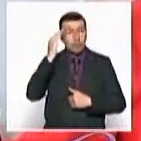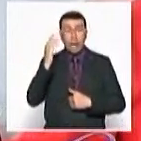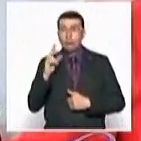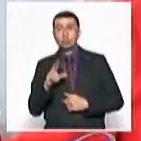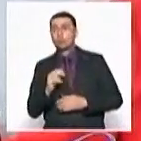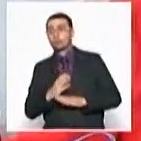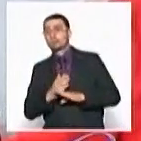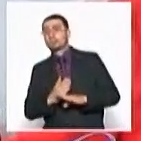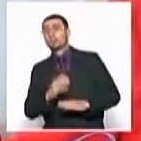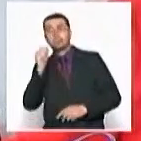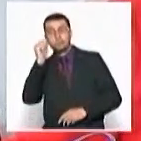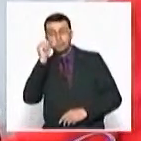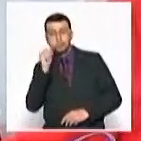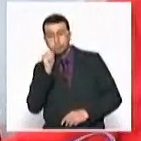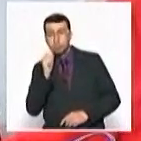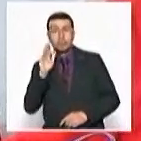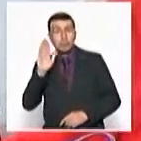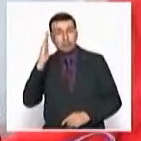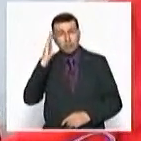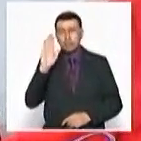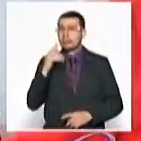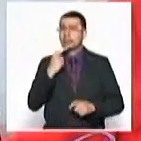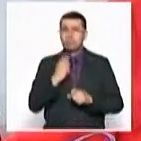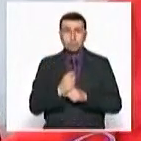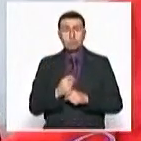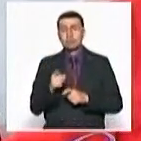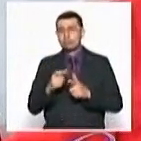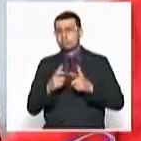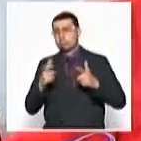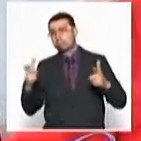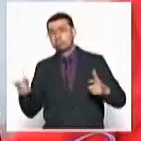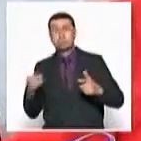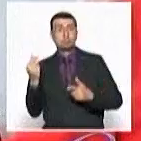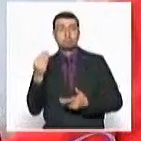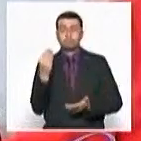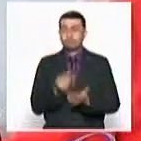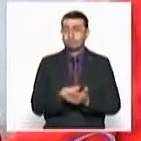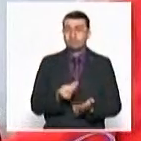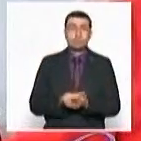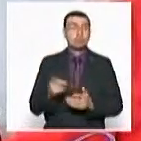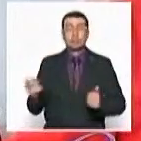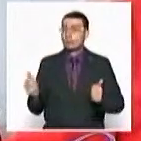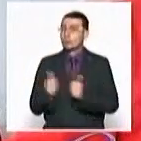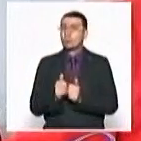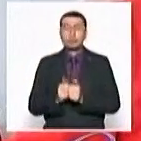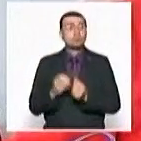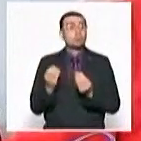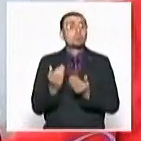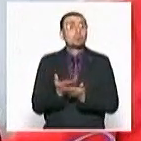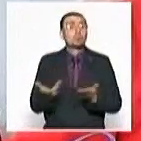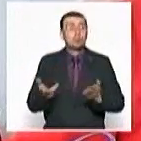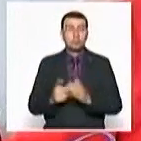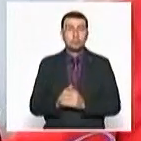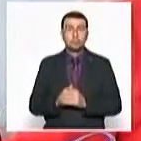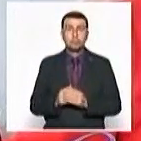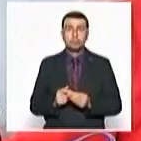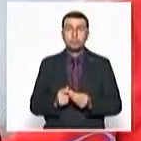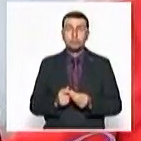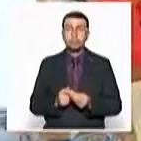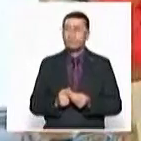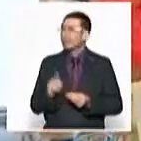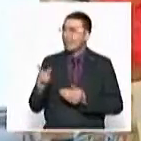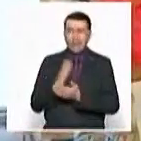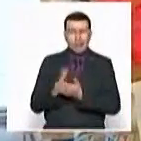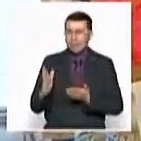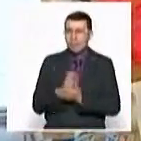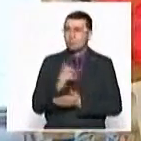embarazos, por las dificultades, por la superpoblación, por los costos, por el acompañamiento. No, pero si dejamos eso a un lado, en